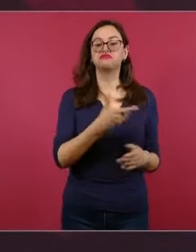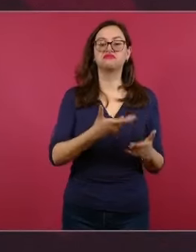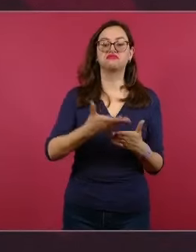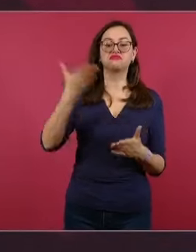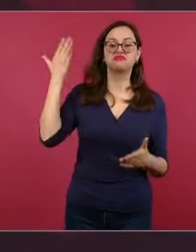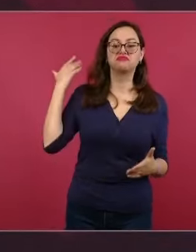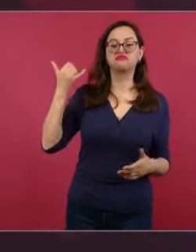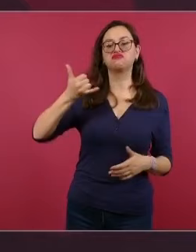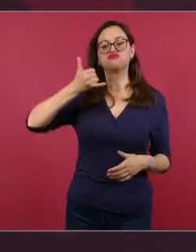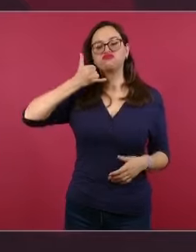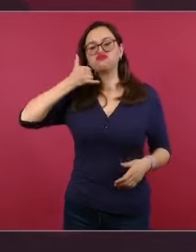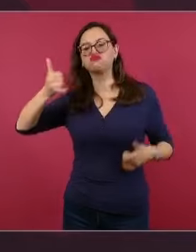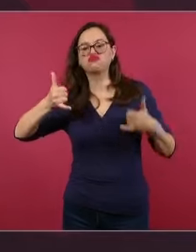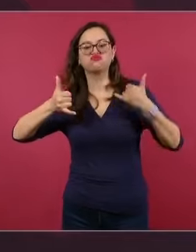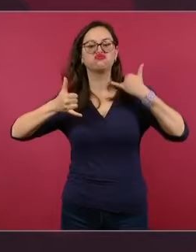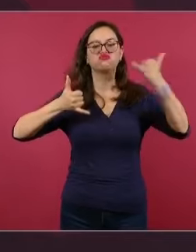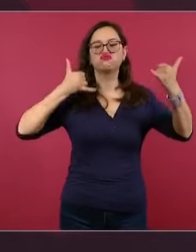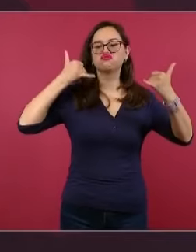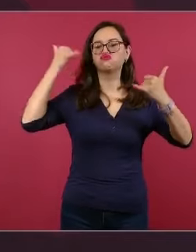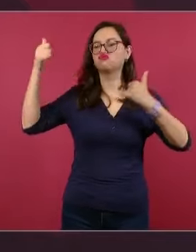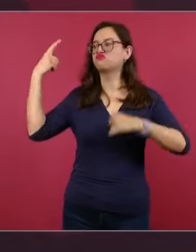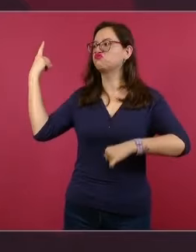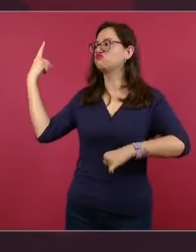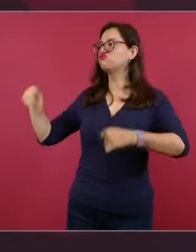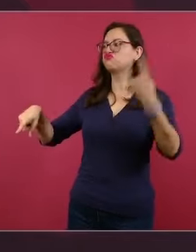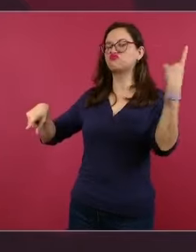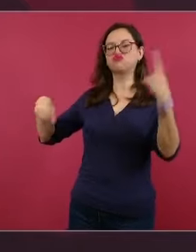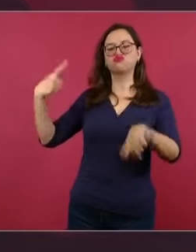le vas a dar esta